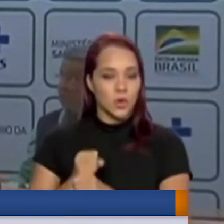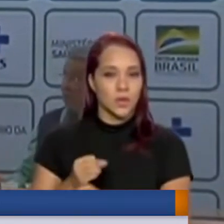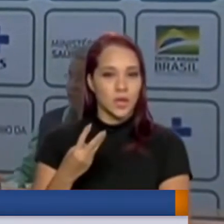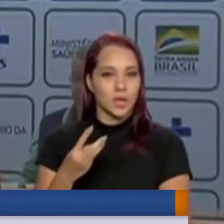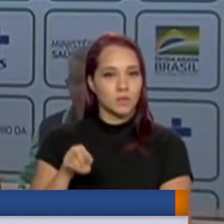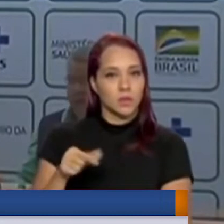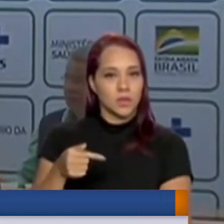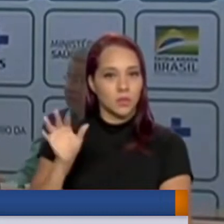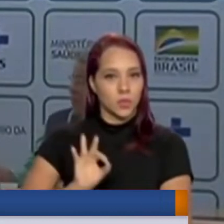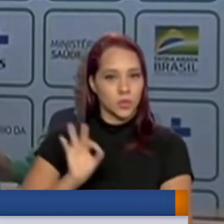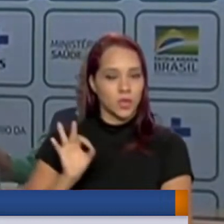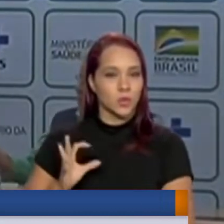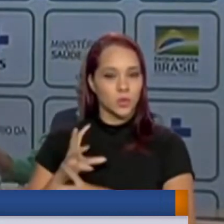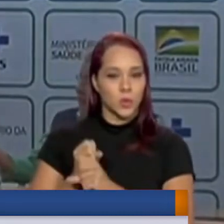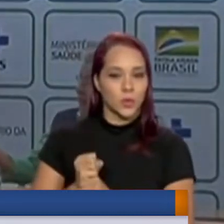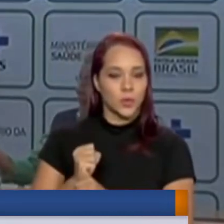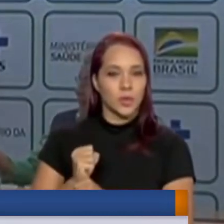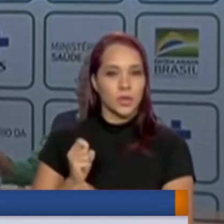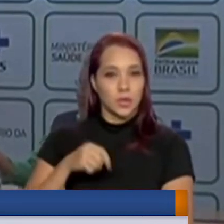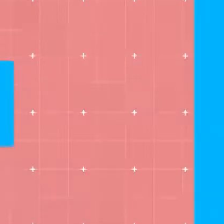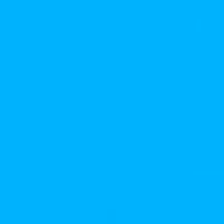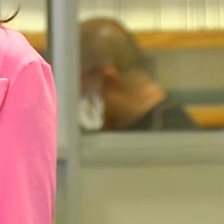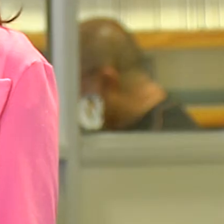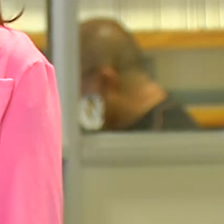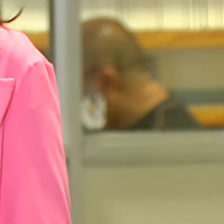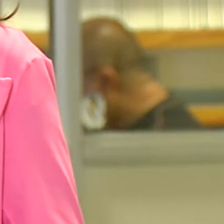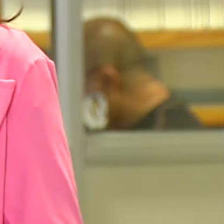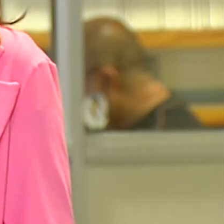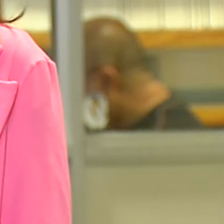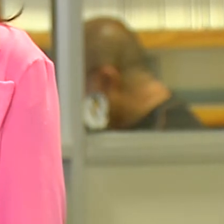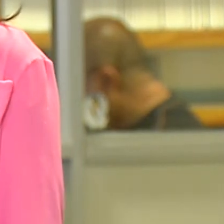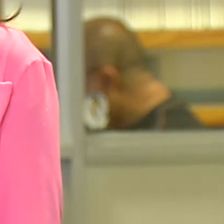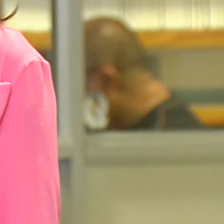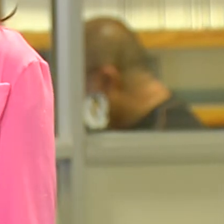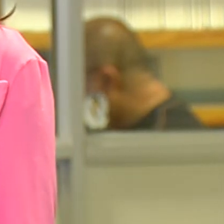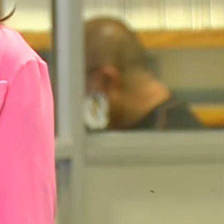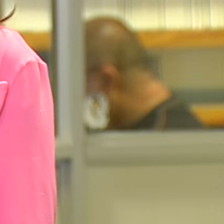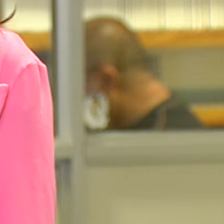que el total asciende a 2.201. Quédate en casa.